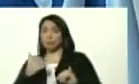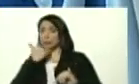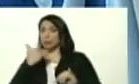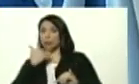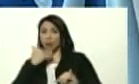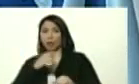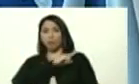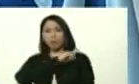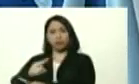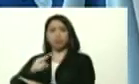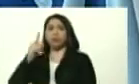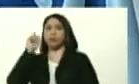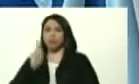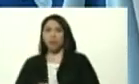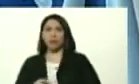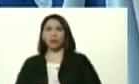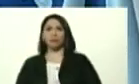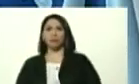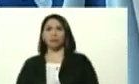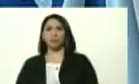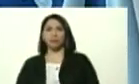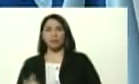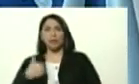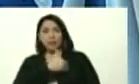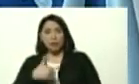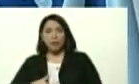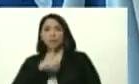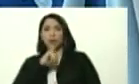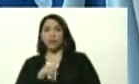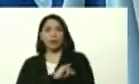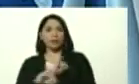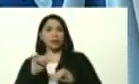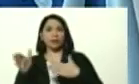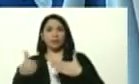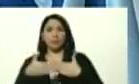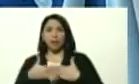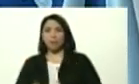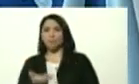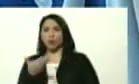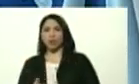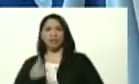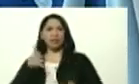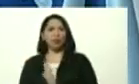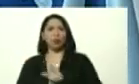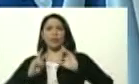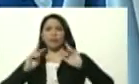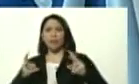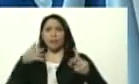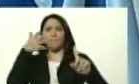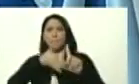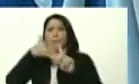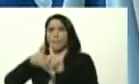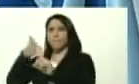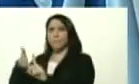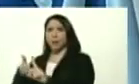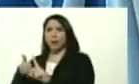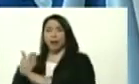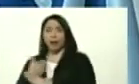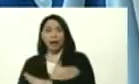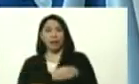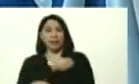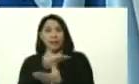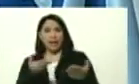ser condenados. Quiero destacar ya para terminar lo importante del tema de la formación. Ante estos